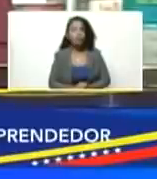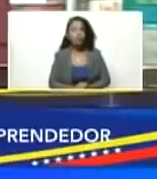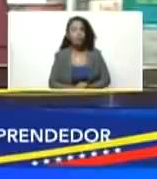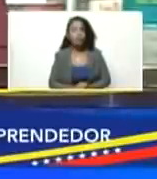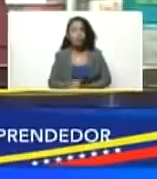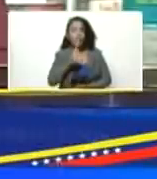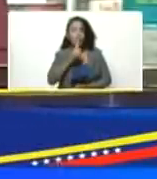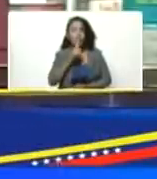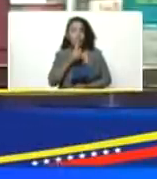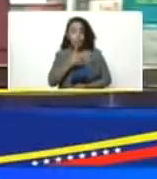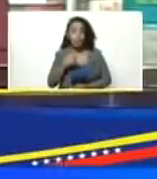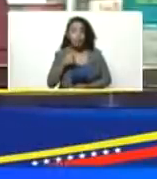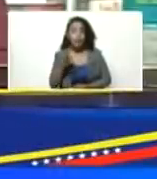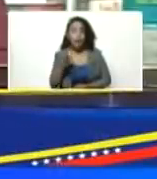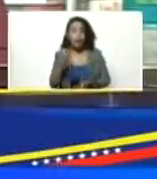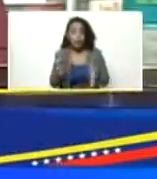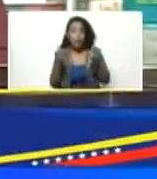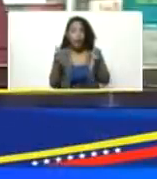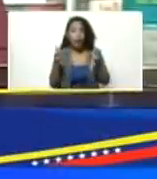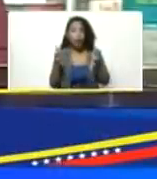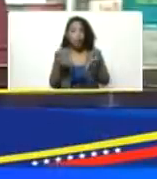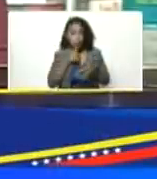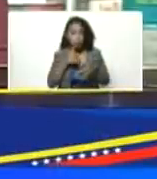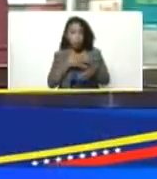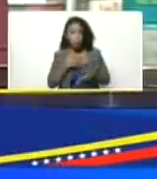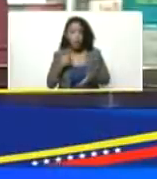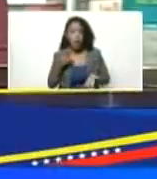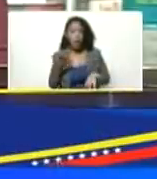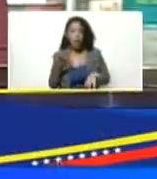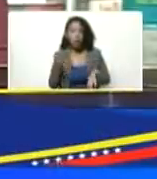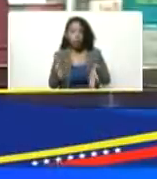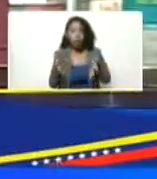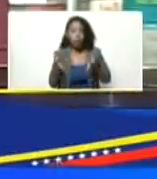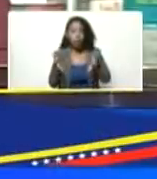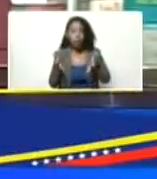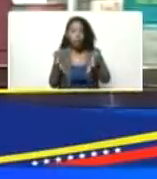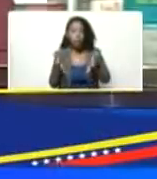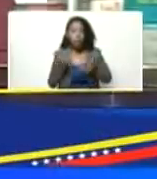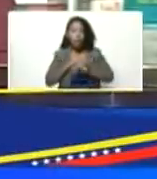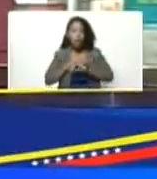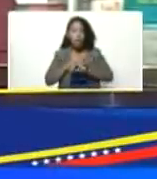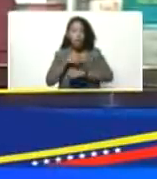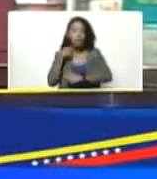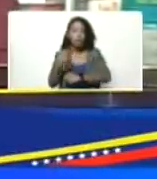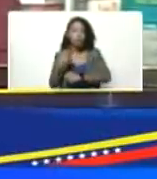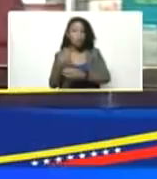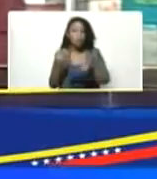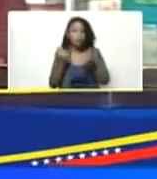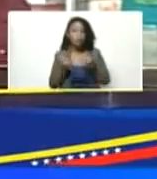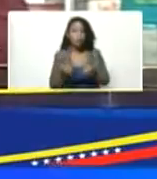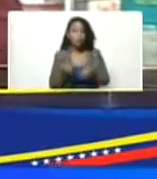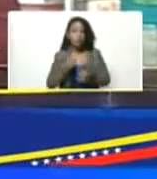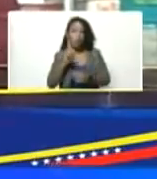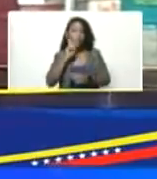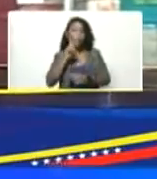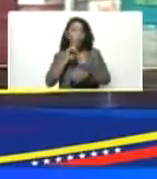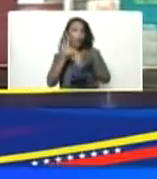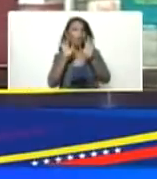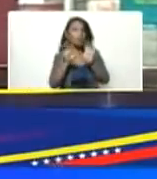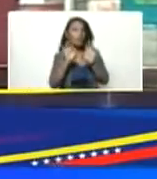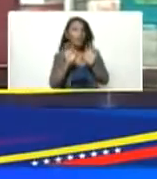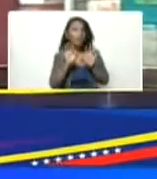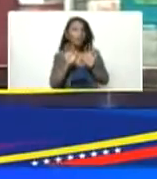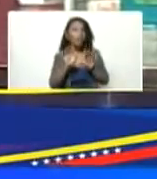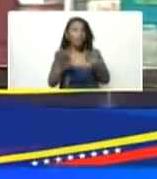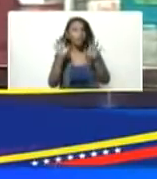¿Quién es el premio? ¿Ah? Un financiamiento inmediato. No, mentira, es un chiste, es un chiste.